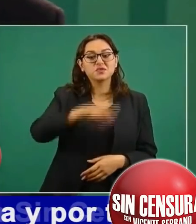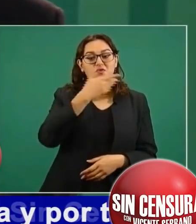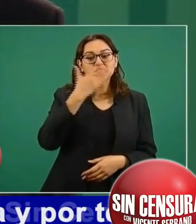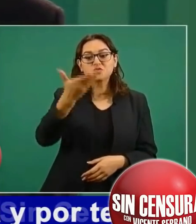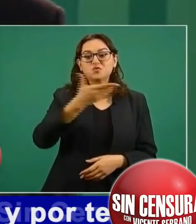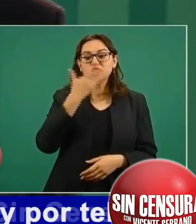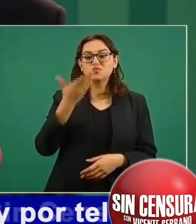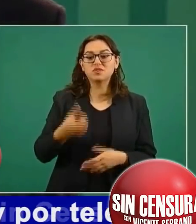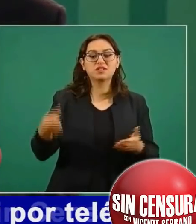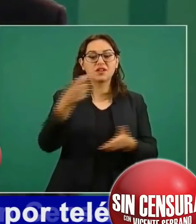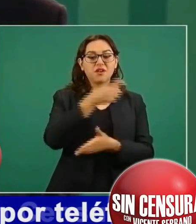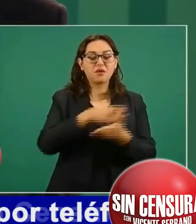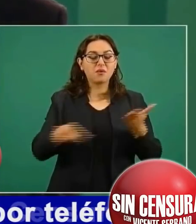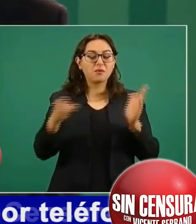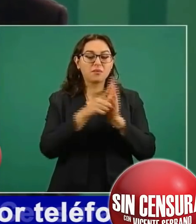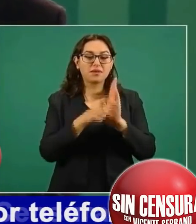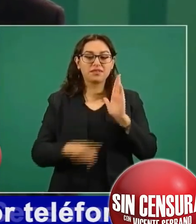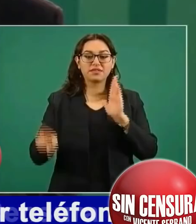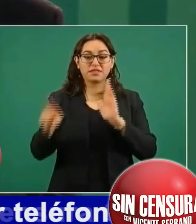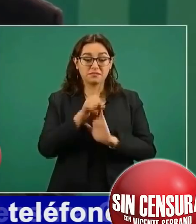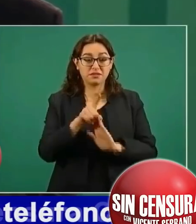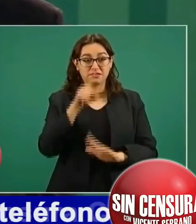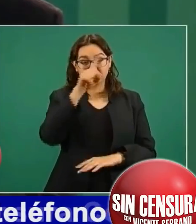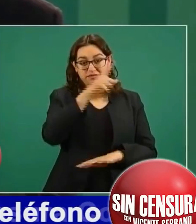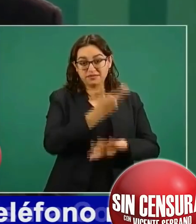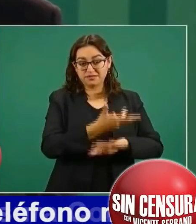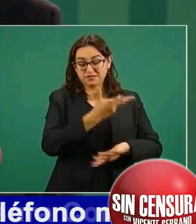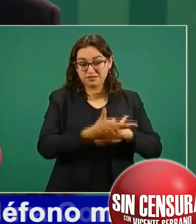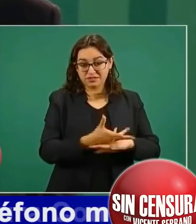departamentos no solo en Miami,